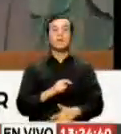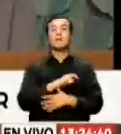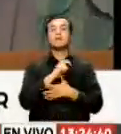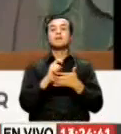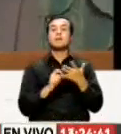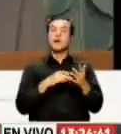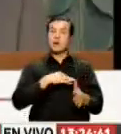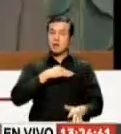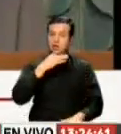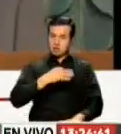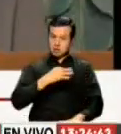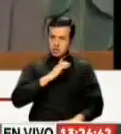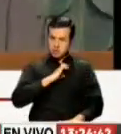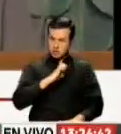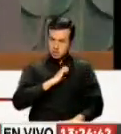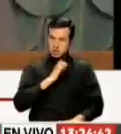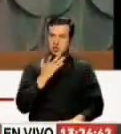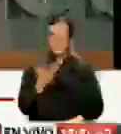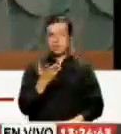ética,